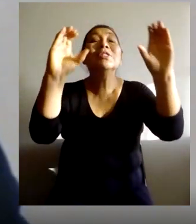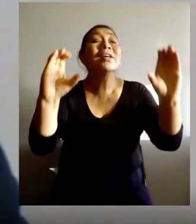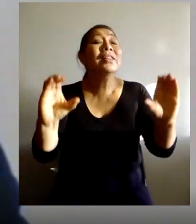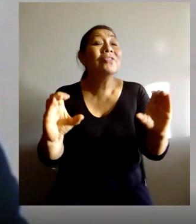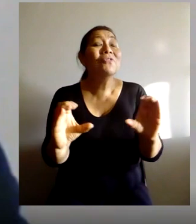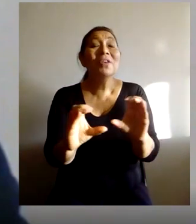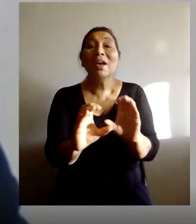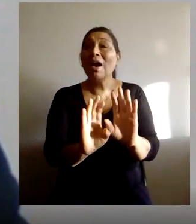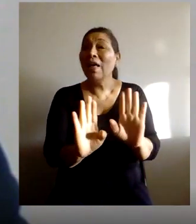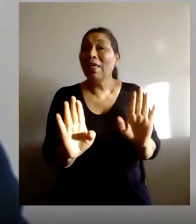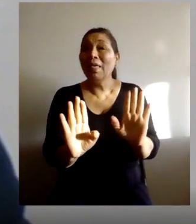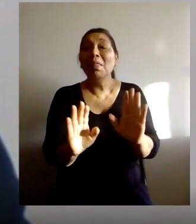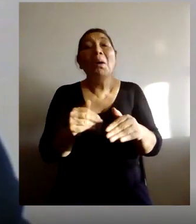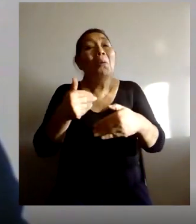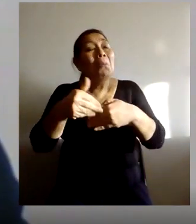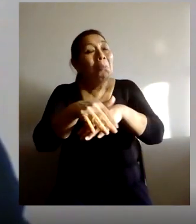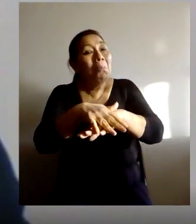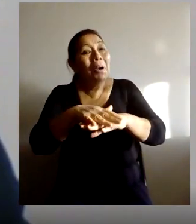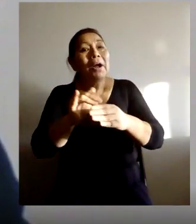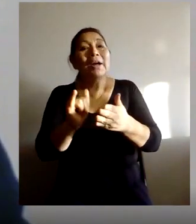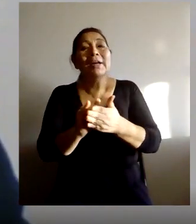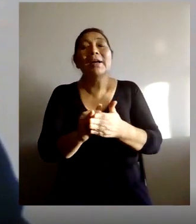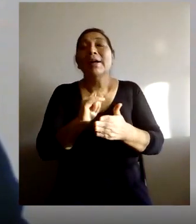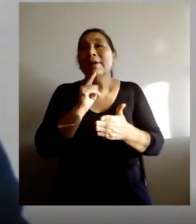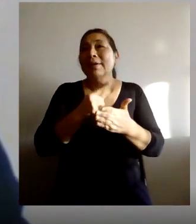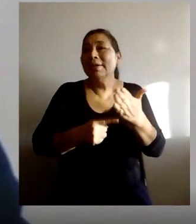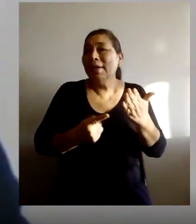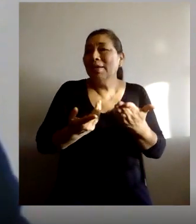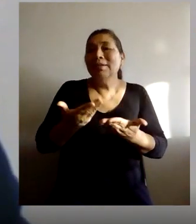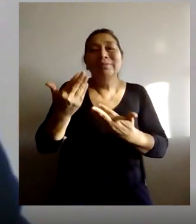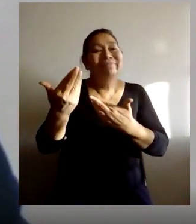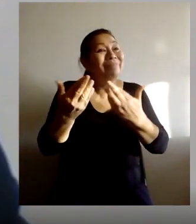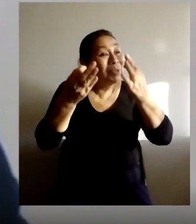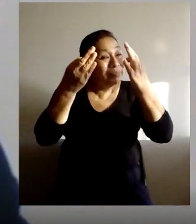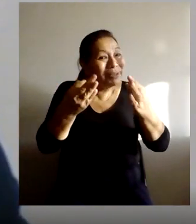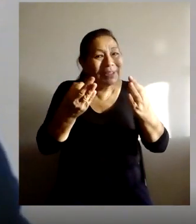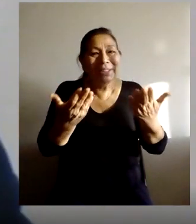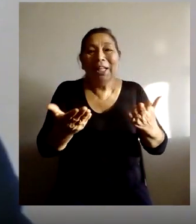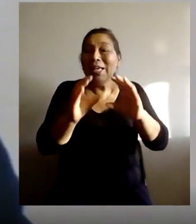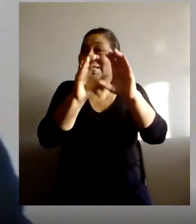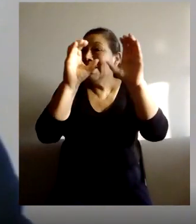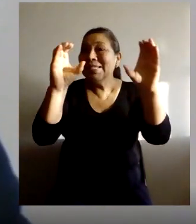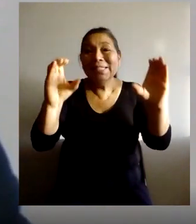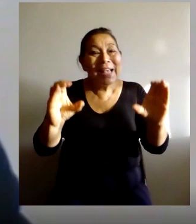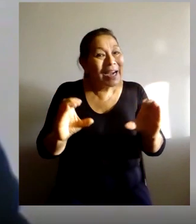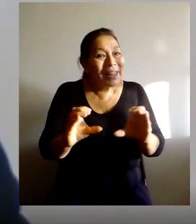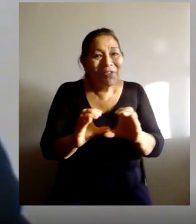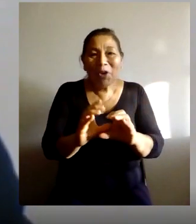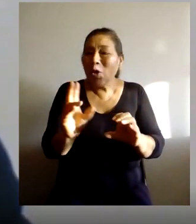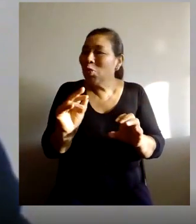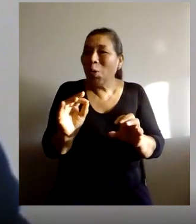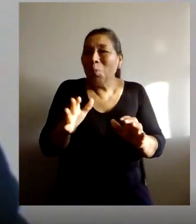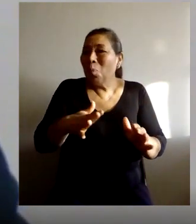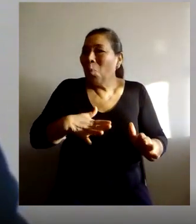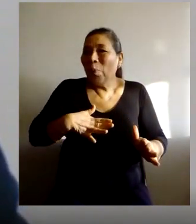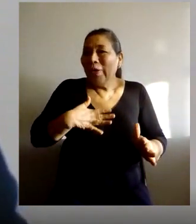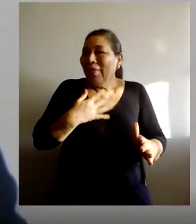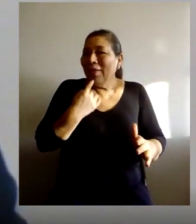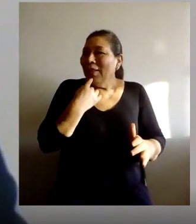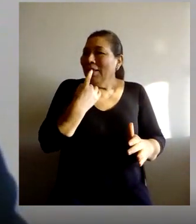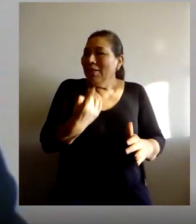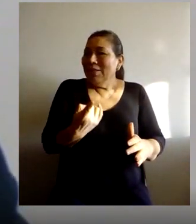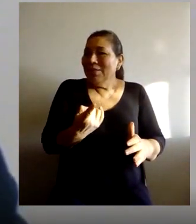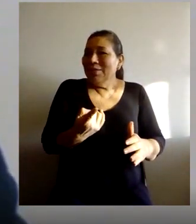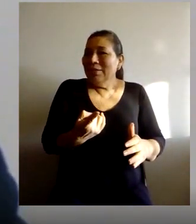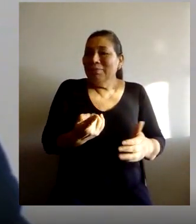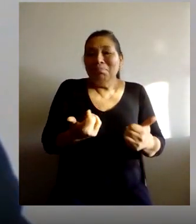certificados con procedimientos que son irregulares, estos certificados médicos no pueden